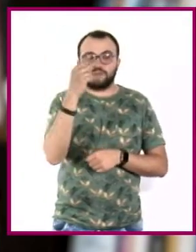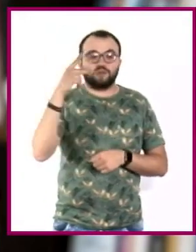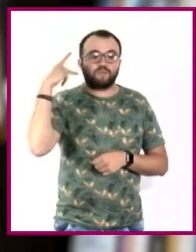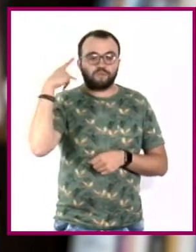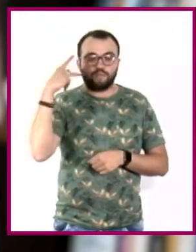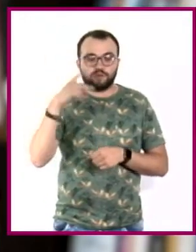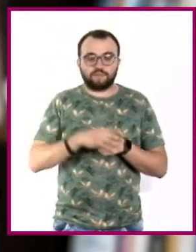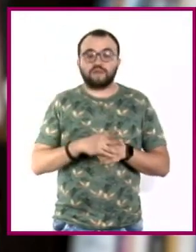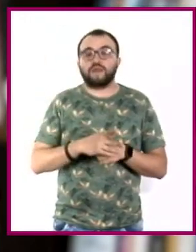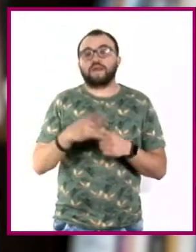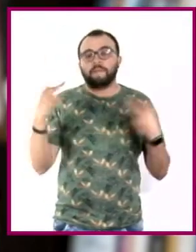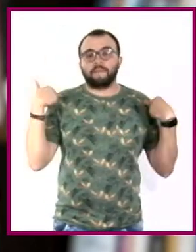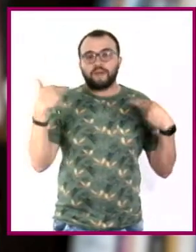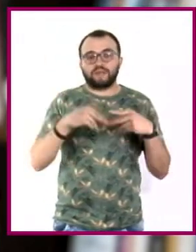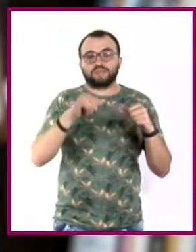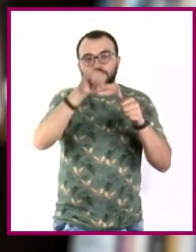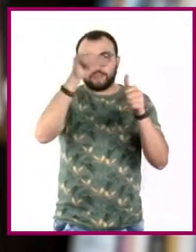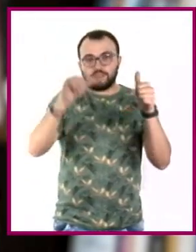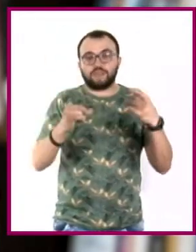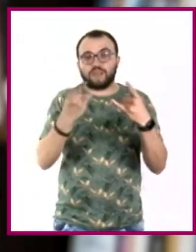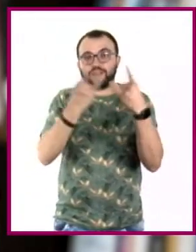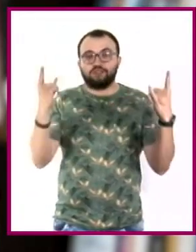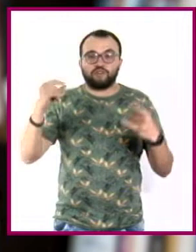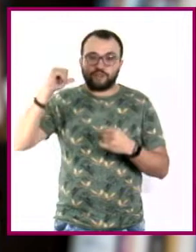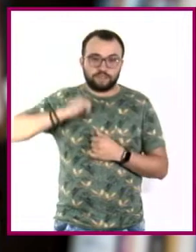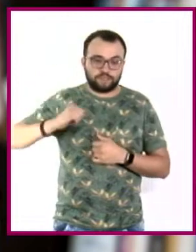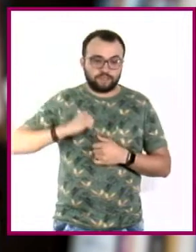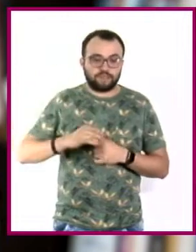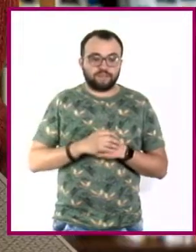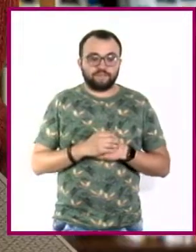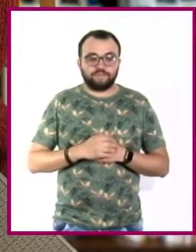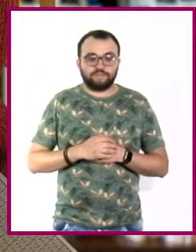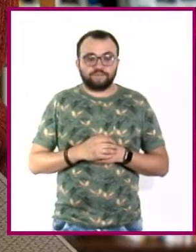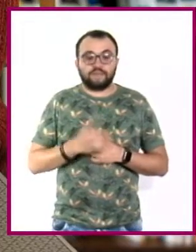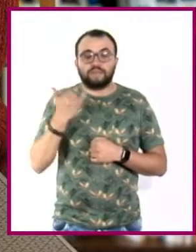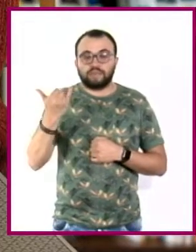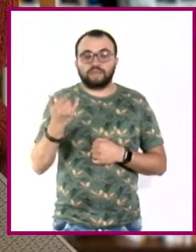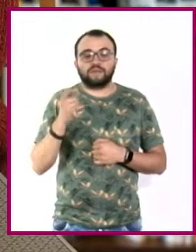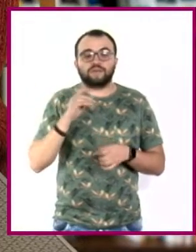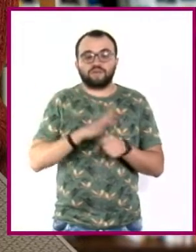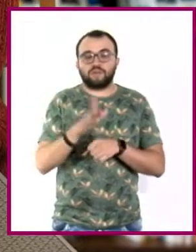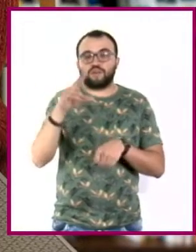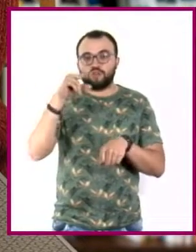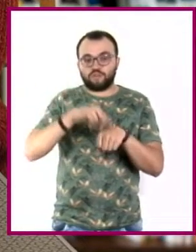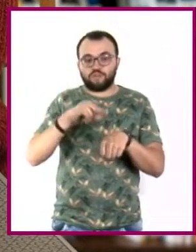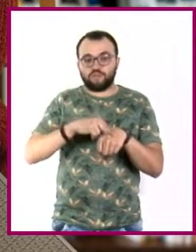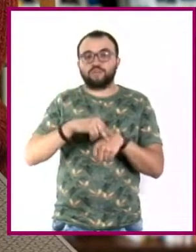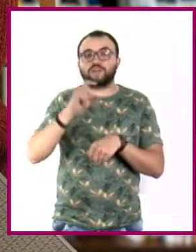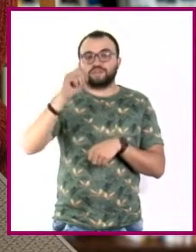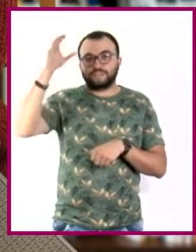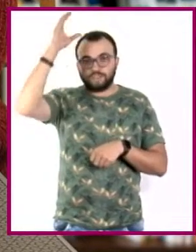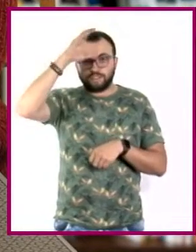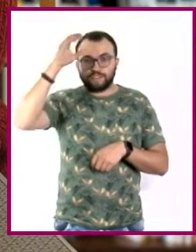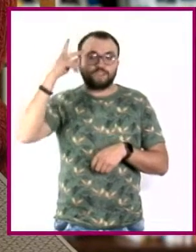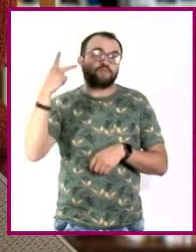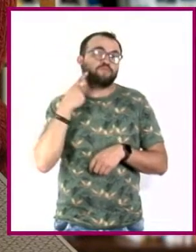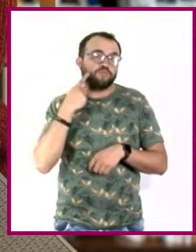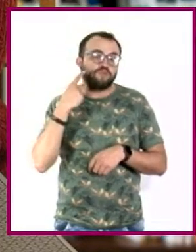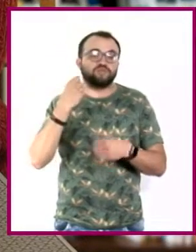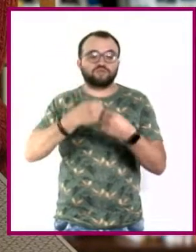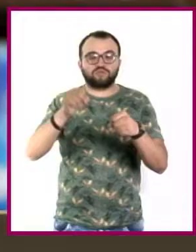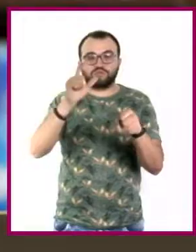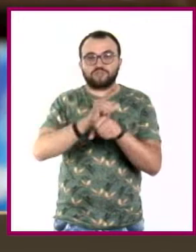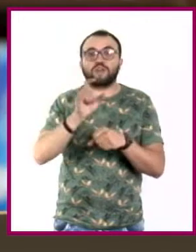Artes e Historia Antigua por la University College London y candidata a doctora en Ciencias Políticas y Sociales por la